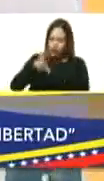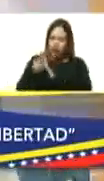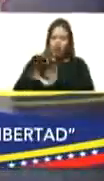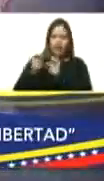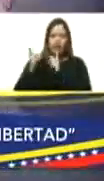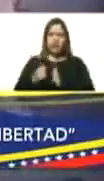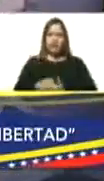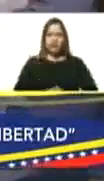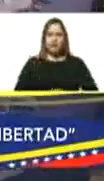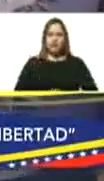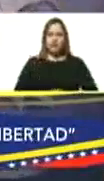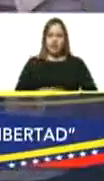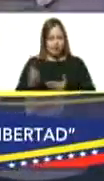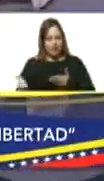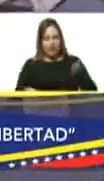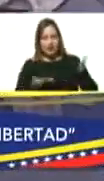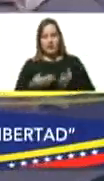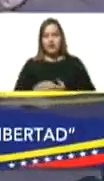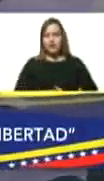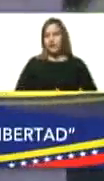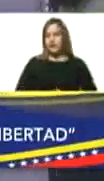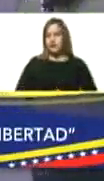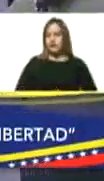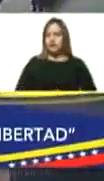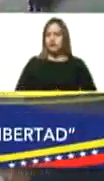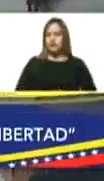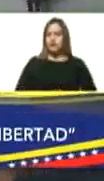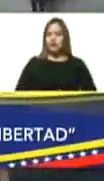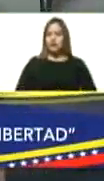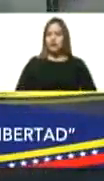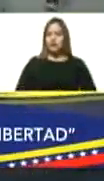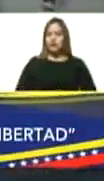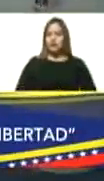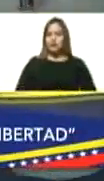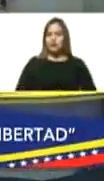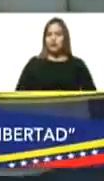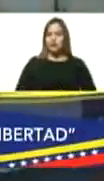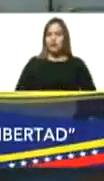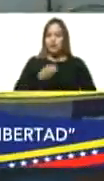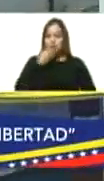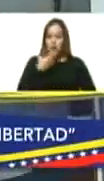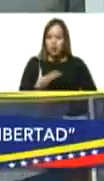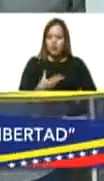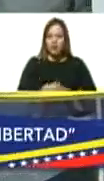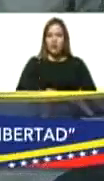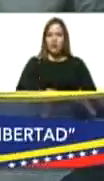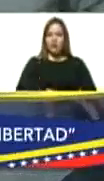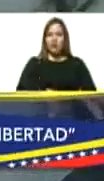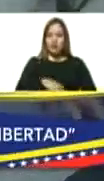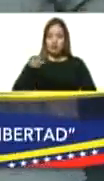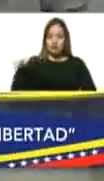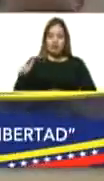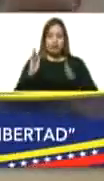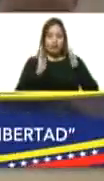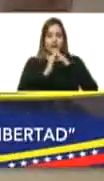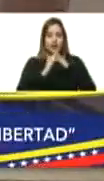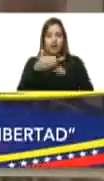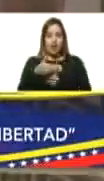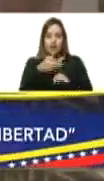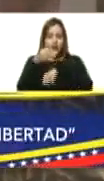lo bonito. Pasa, hijo. Pasa, Alejandro. Lo bonito que es esta vivienda, como lo